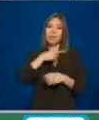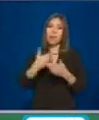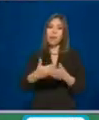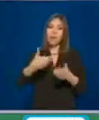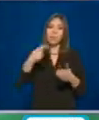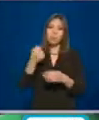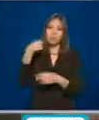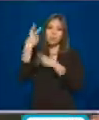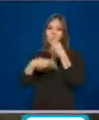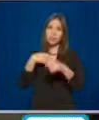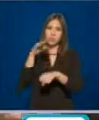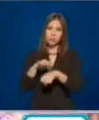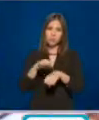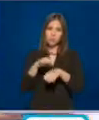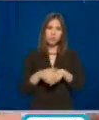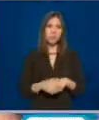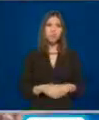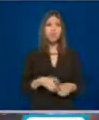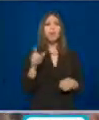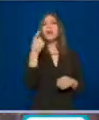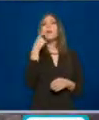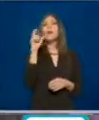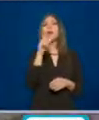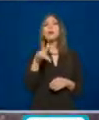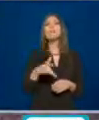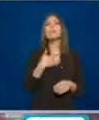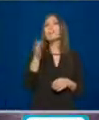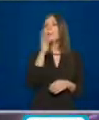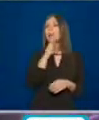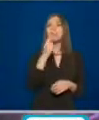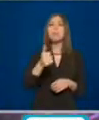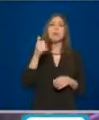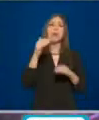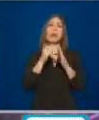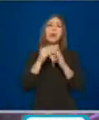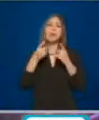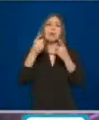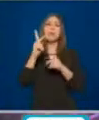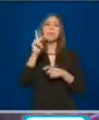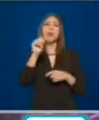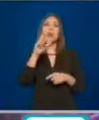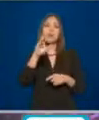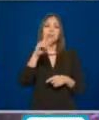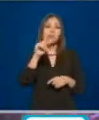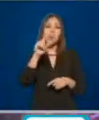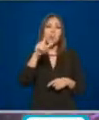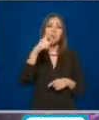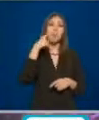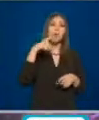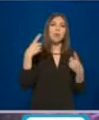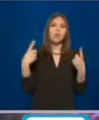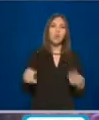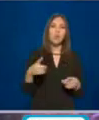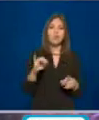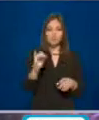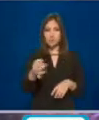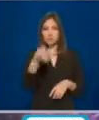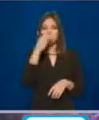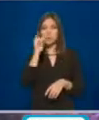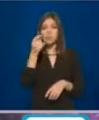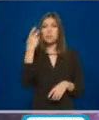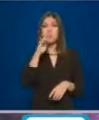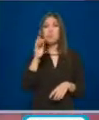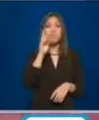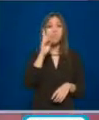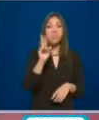puede dar en casa. Muy bien. Sí, lo primero. para el dolor, para Paracetamol, todo el tratamiento, no hay problema. Pero si no mejora o tiende a empeorar, pues